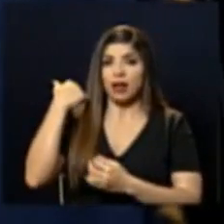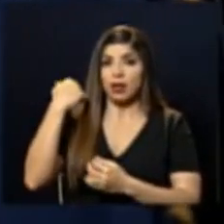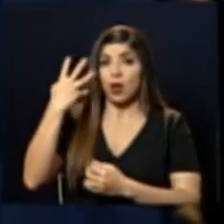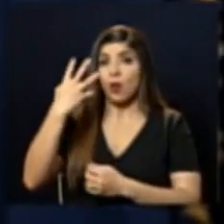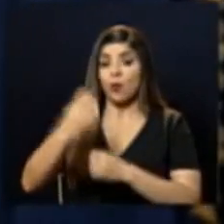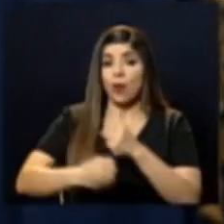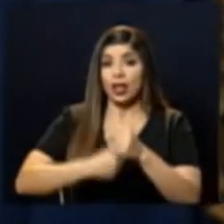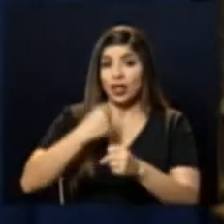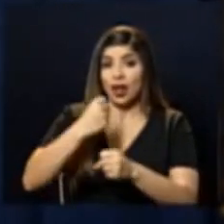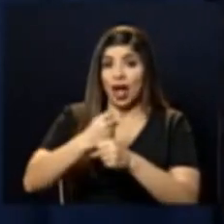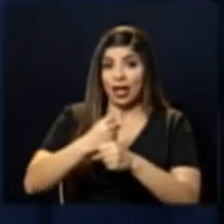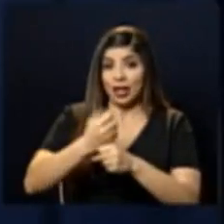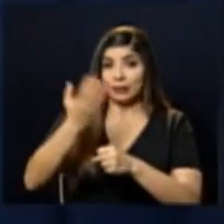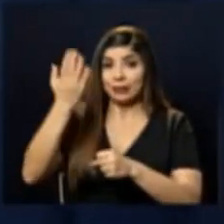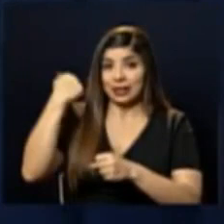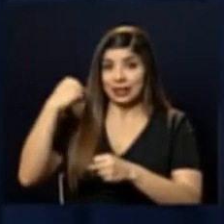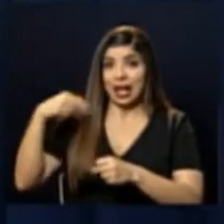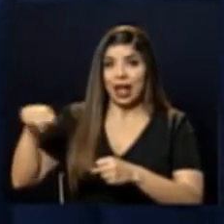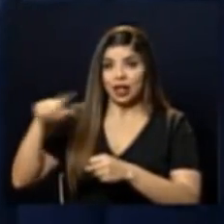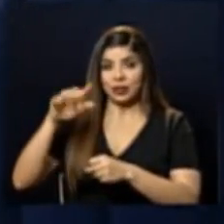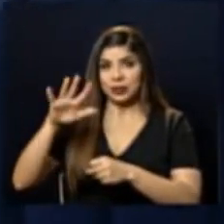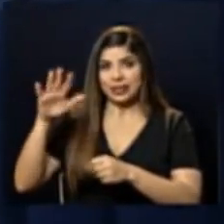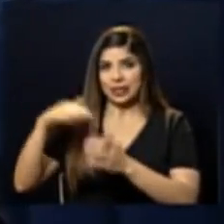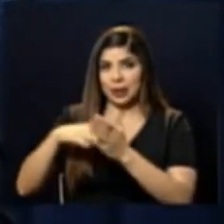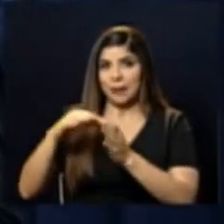los 4 años anteriores.